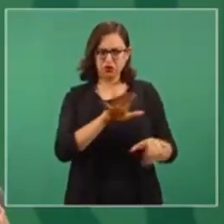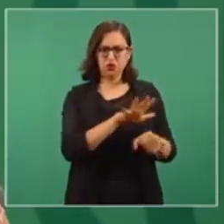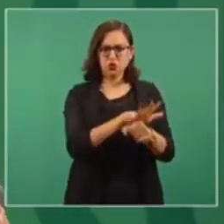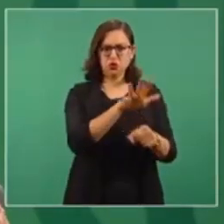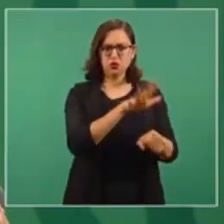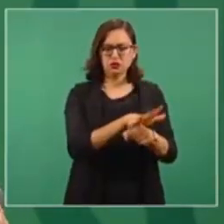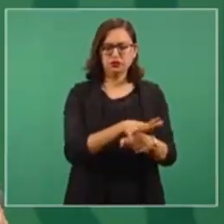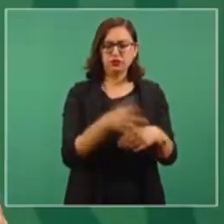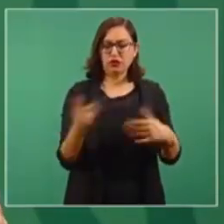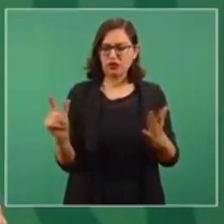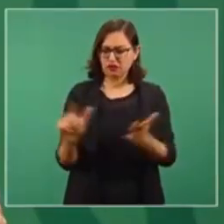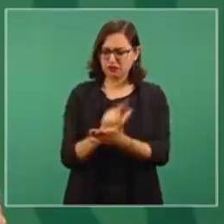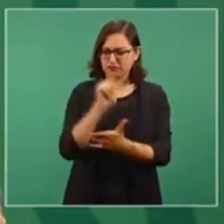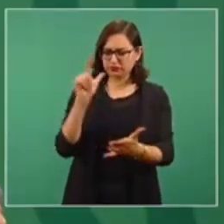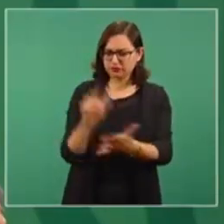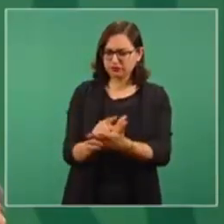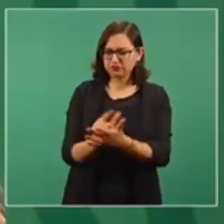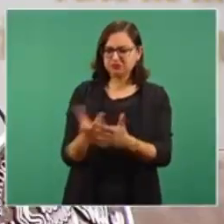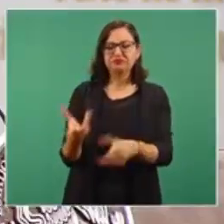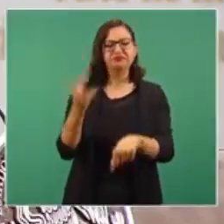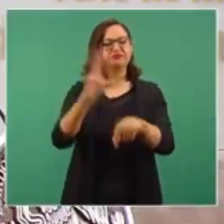más dañinas,